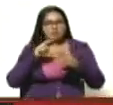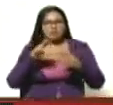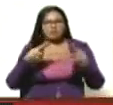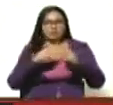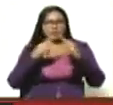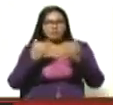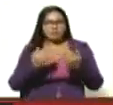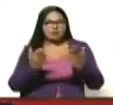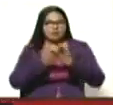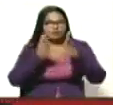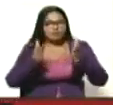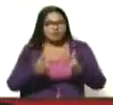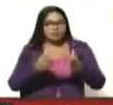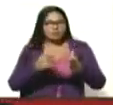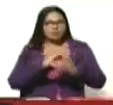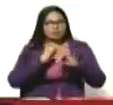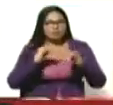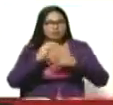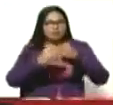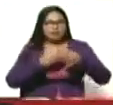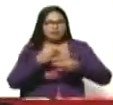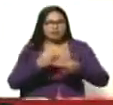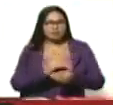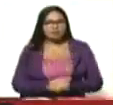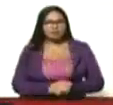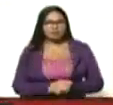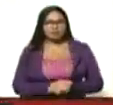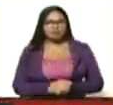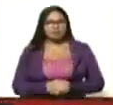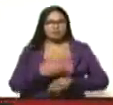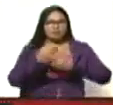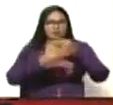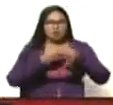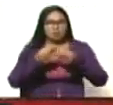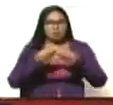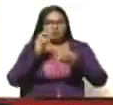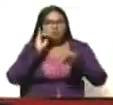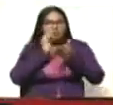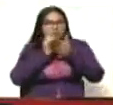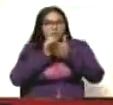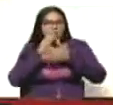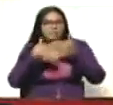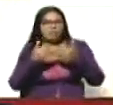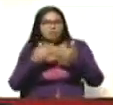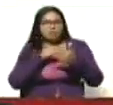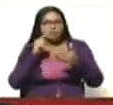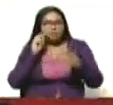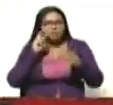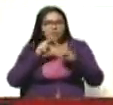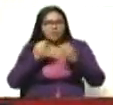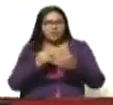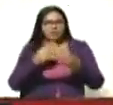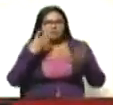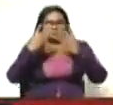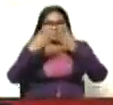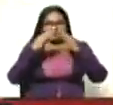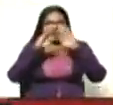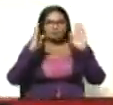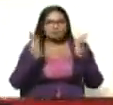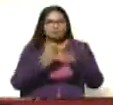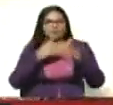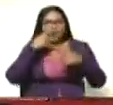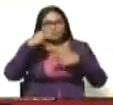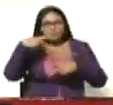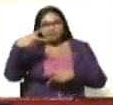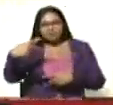con los estudiantes que se realiza como preámbulo, digamos, a este Festival Mundial de